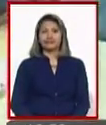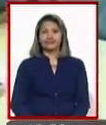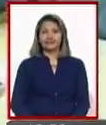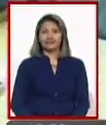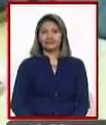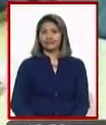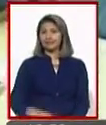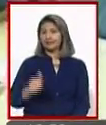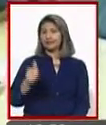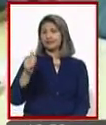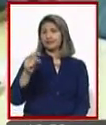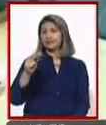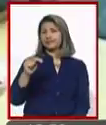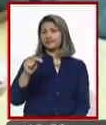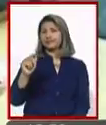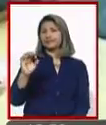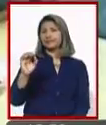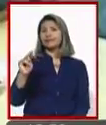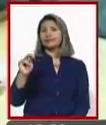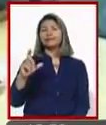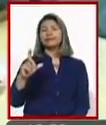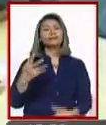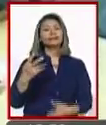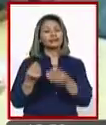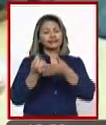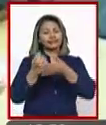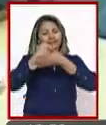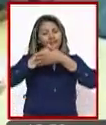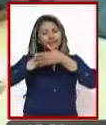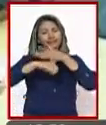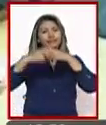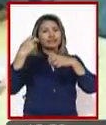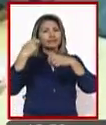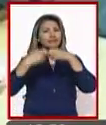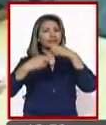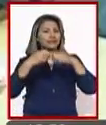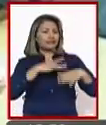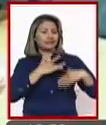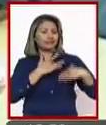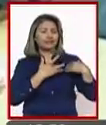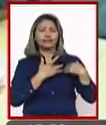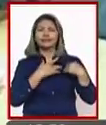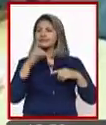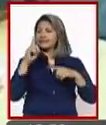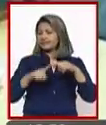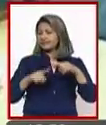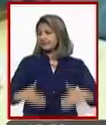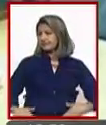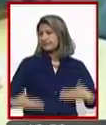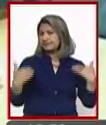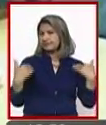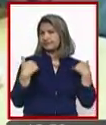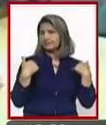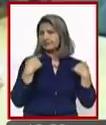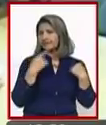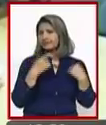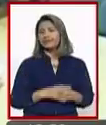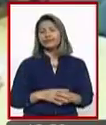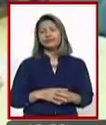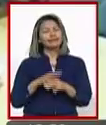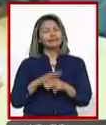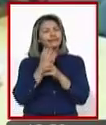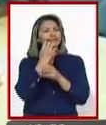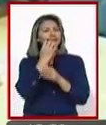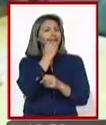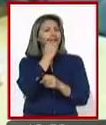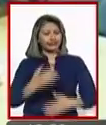Ella es Antonella, nació con una cardiopatía compleja, tenía pocas probabilidades de poder sobrevivir. Pero ella decidió aferrarse a la